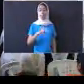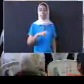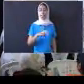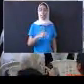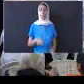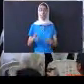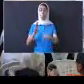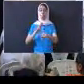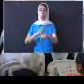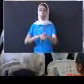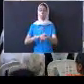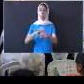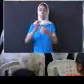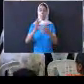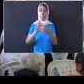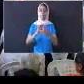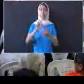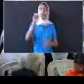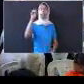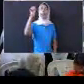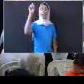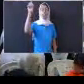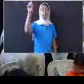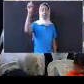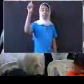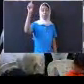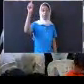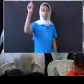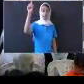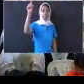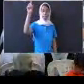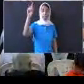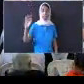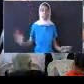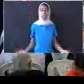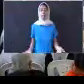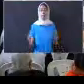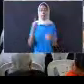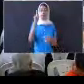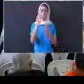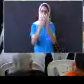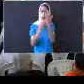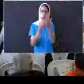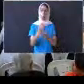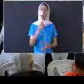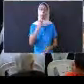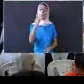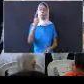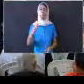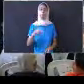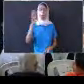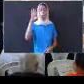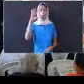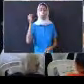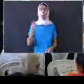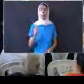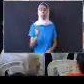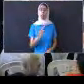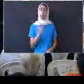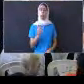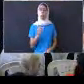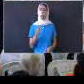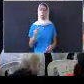Necesitas más de ti Porque todo